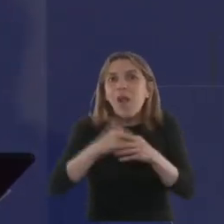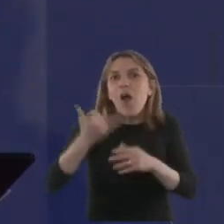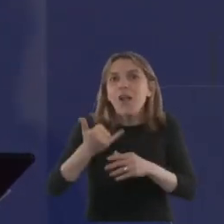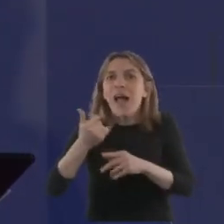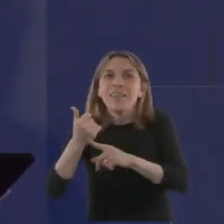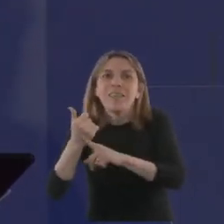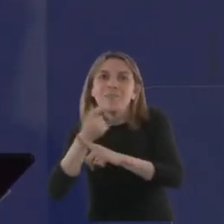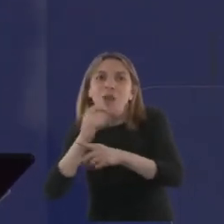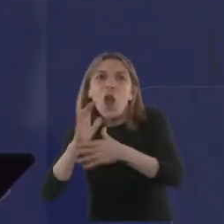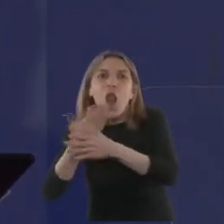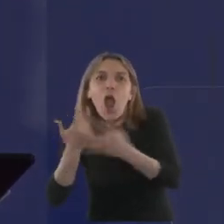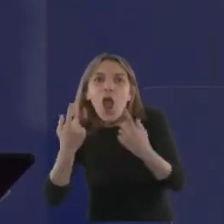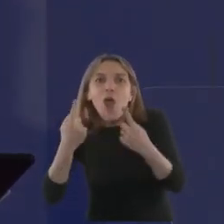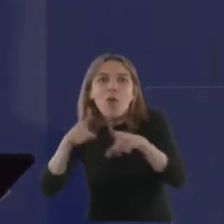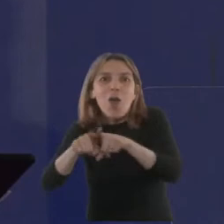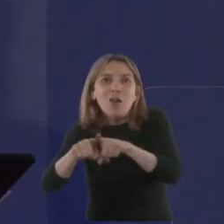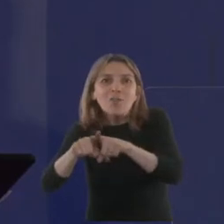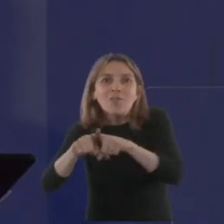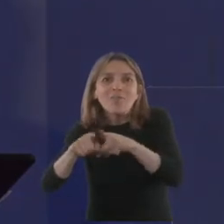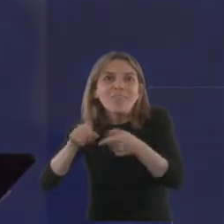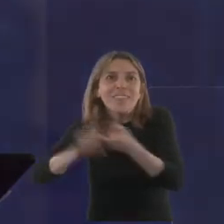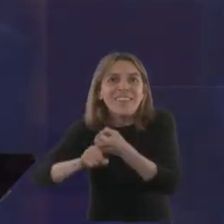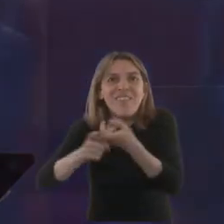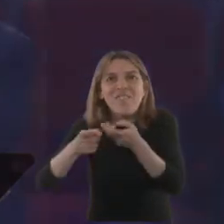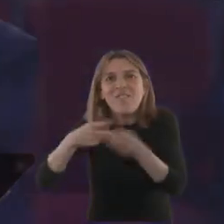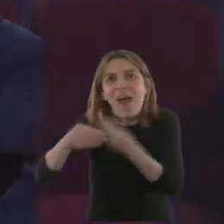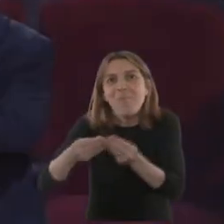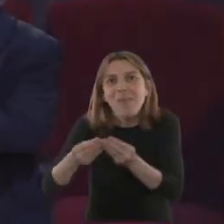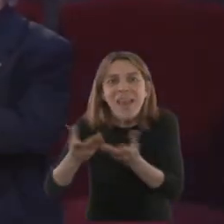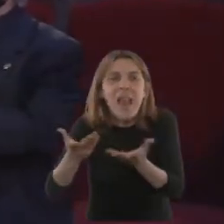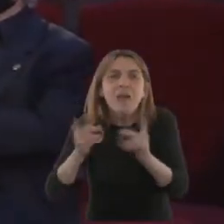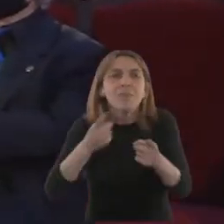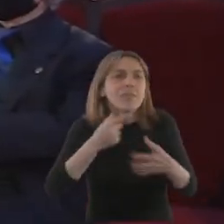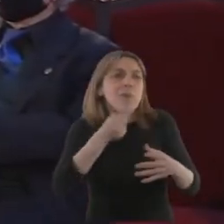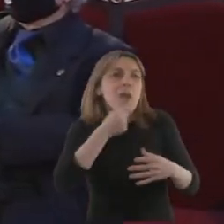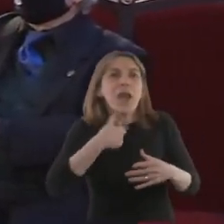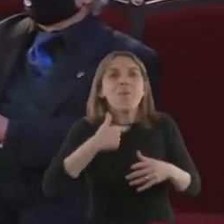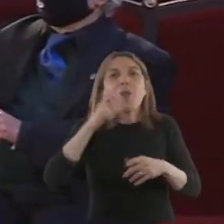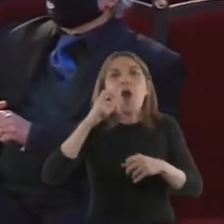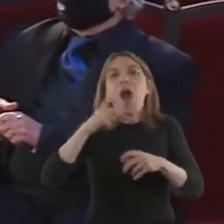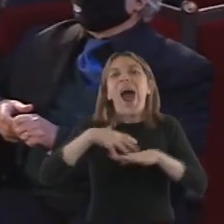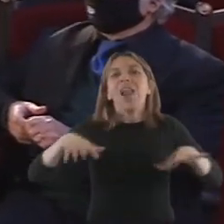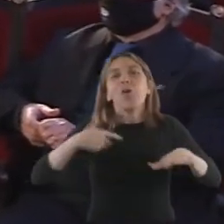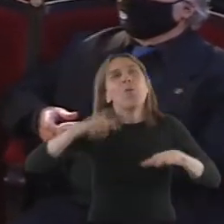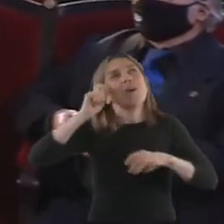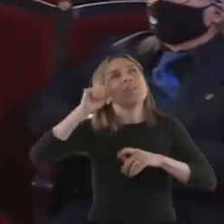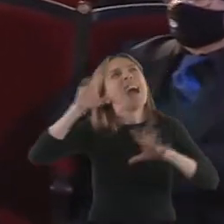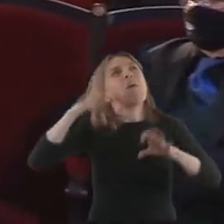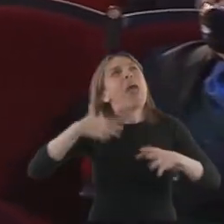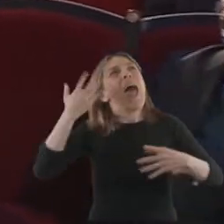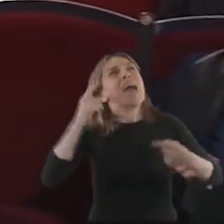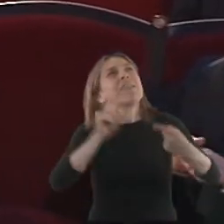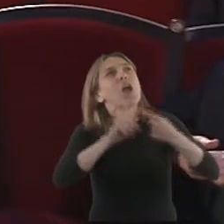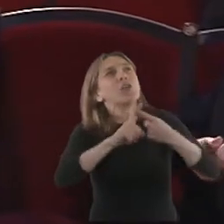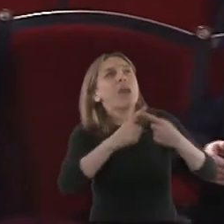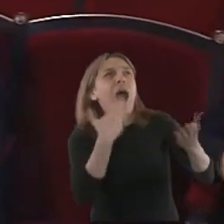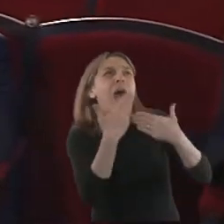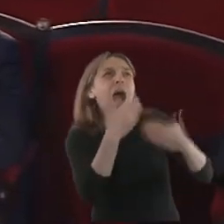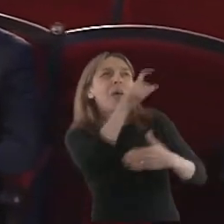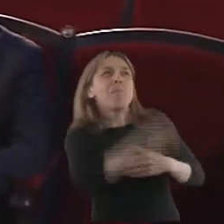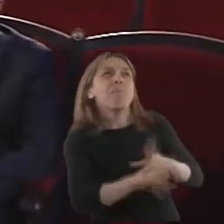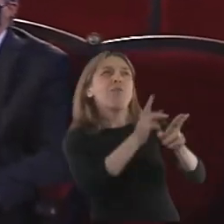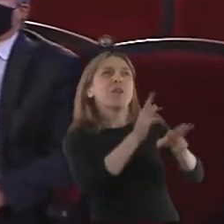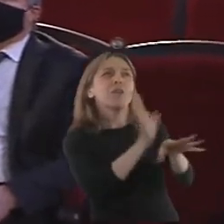formaron, el contacto con ese profesor o profesora que nos iluminó con su sabiduría y nos marcó el